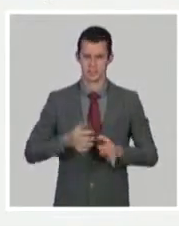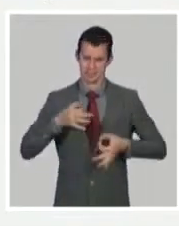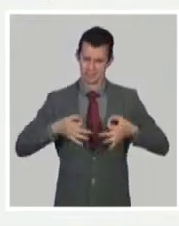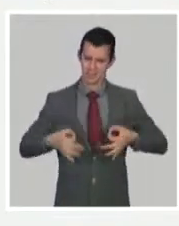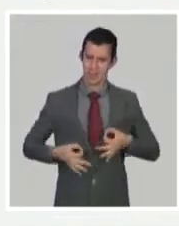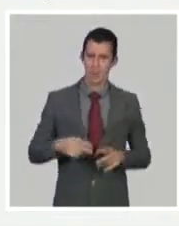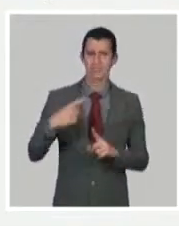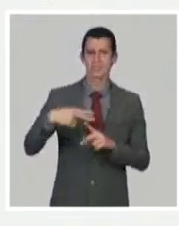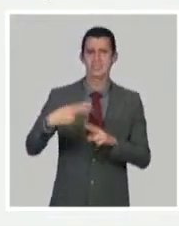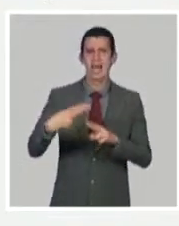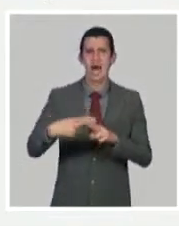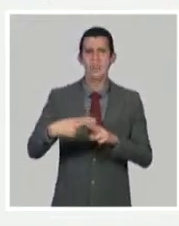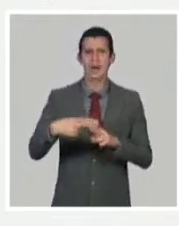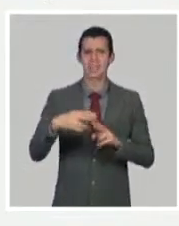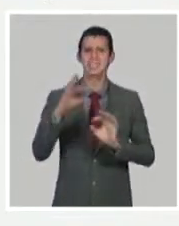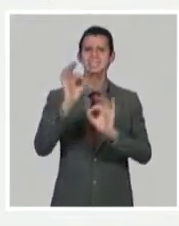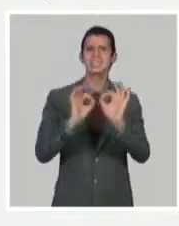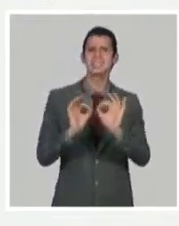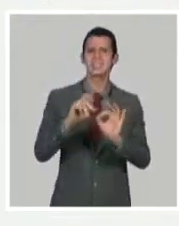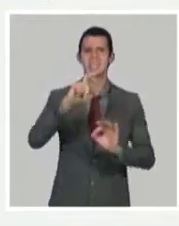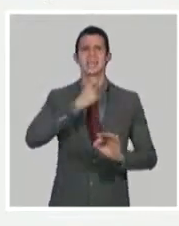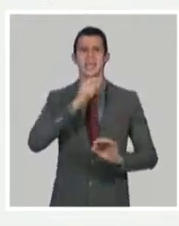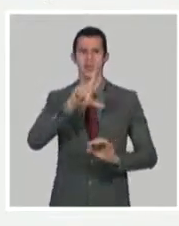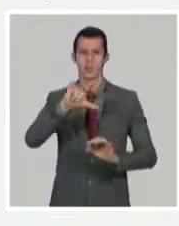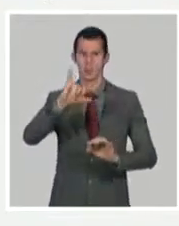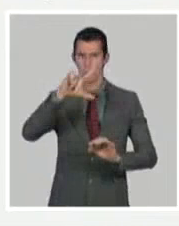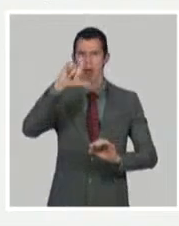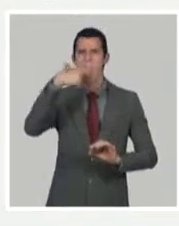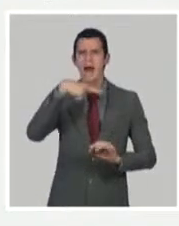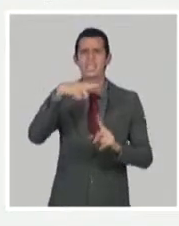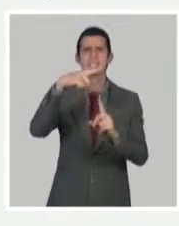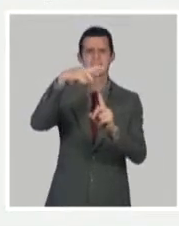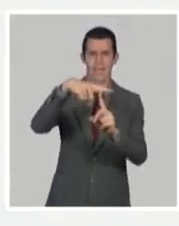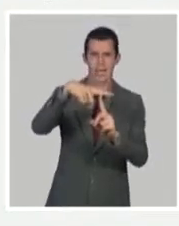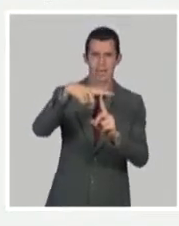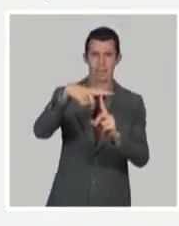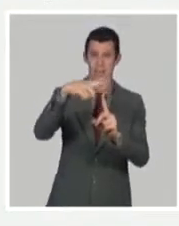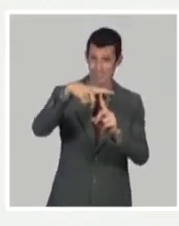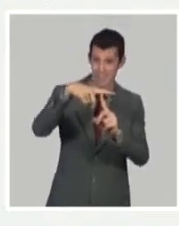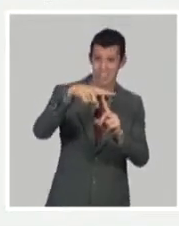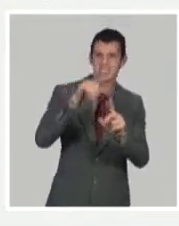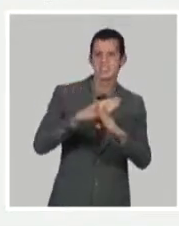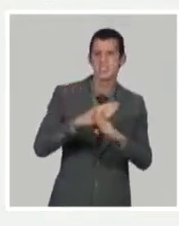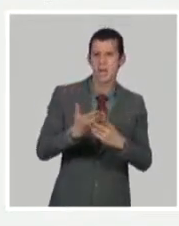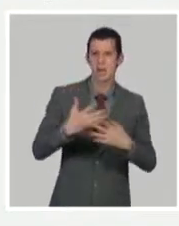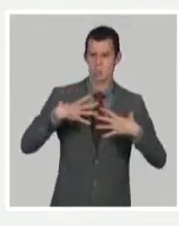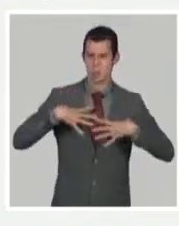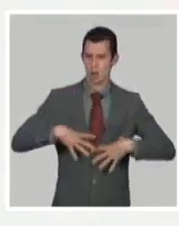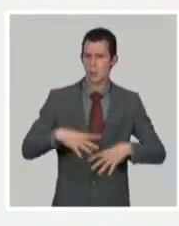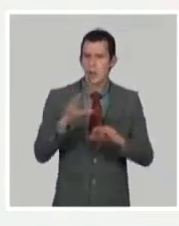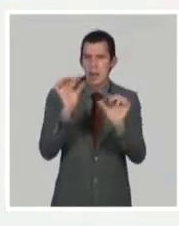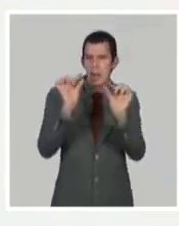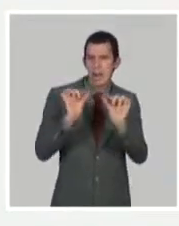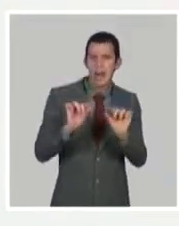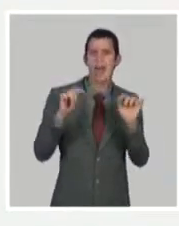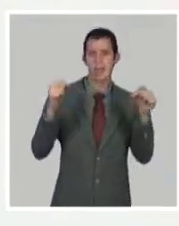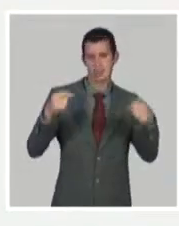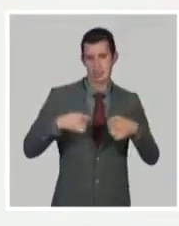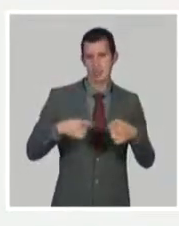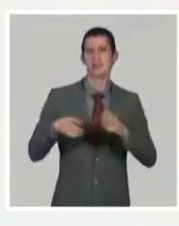formulación sí la planteamos para la vía intramuscular. Adelante. En este